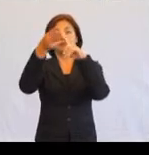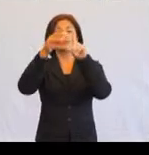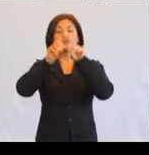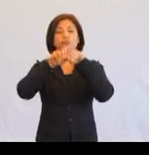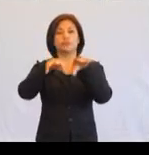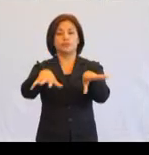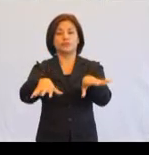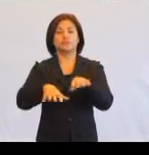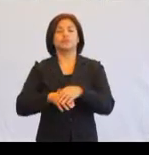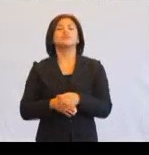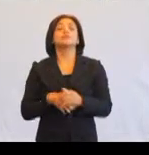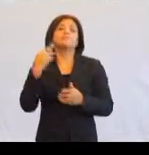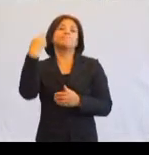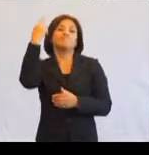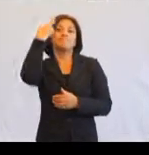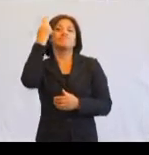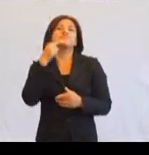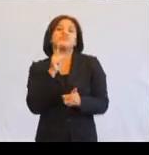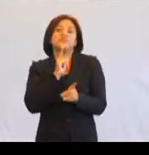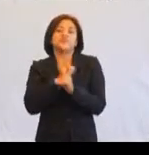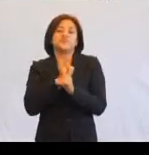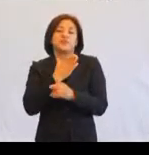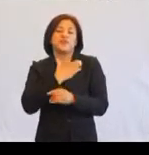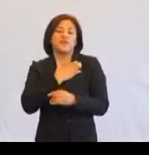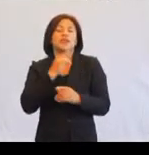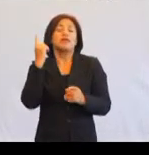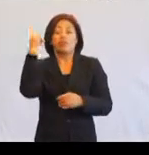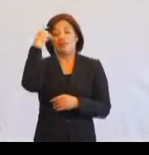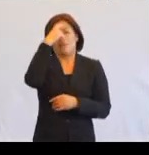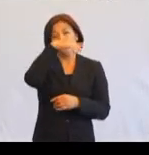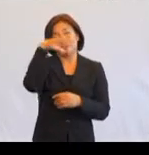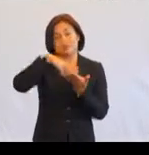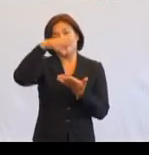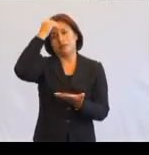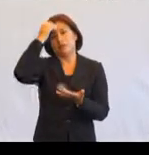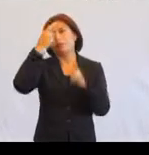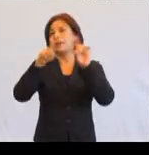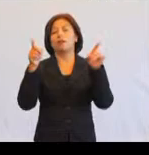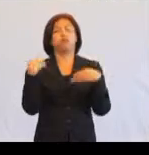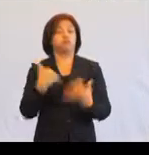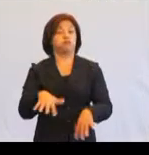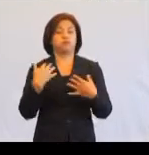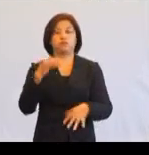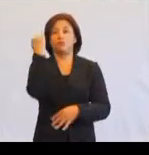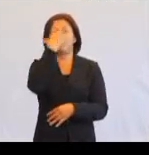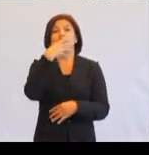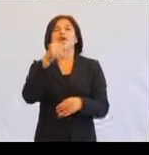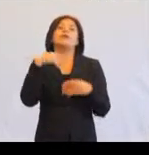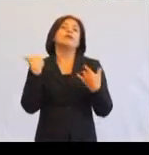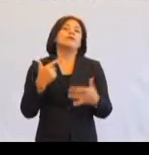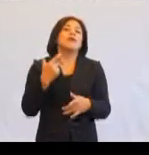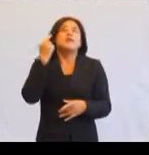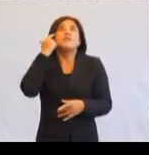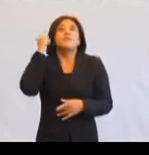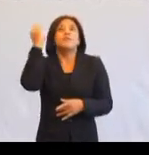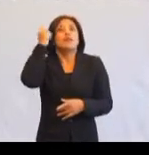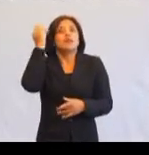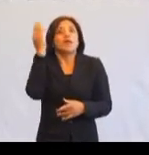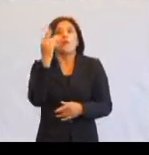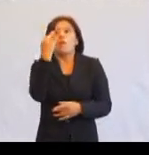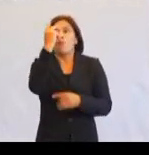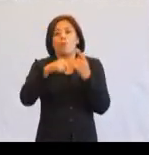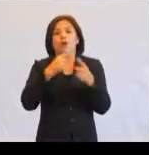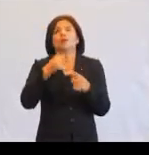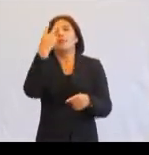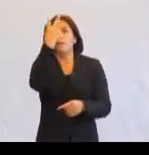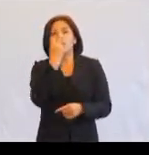sociales. Entonces para mí fue algo difícil, pero a la vez increíble, porque nunca imaginé que una persona